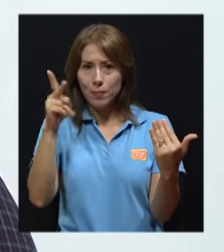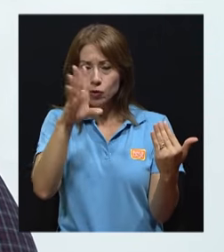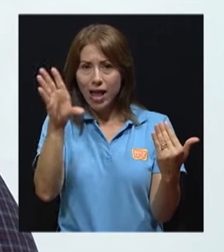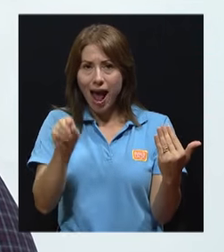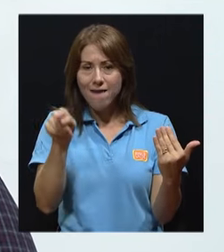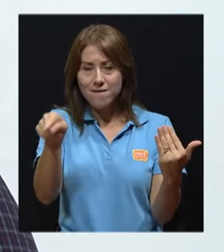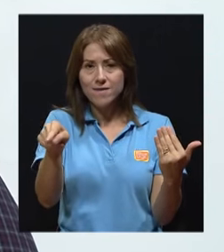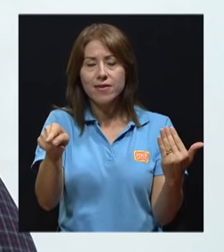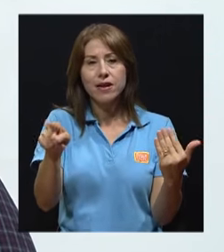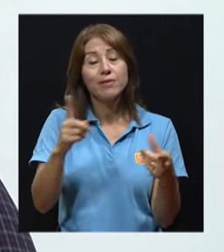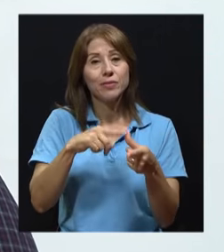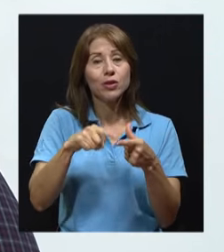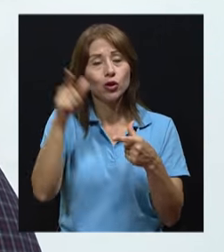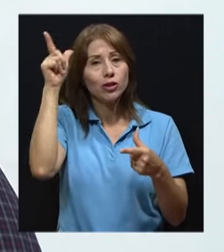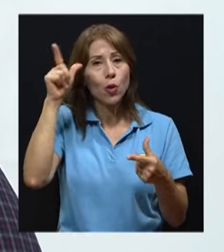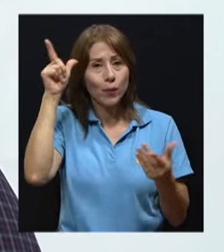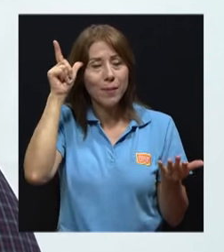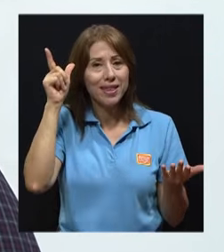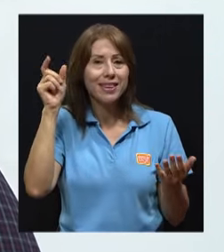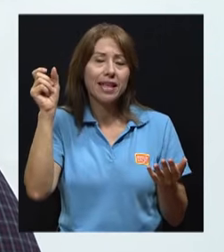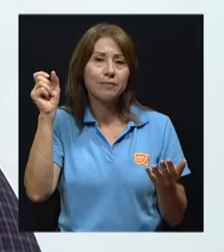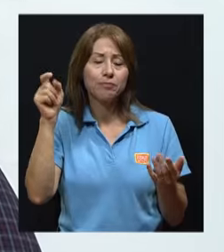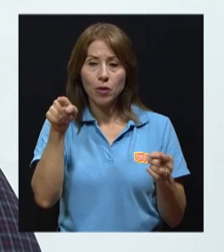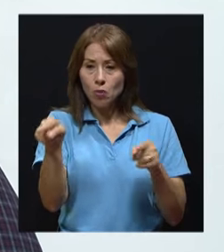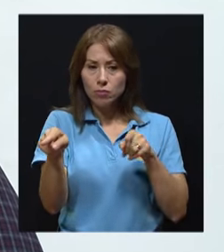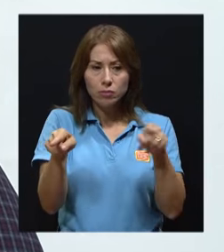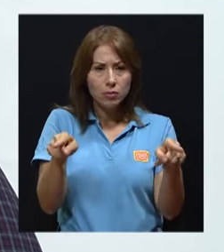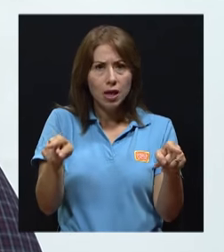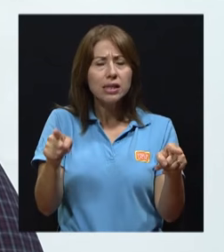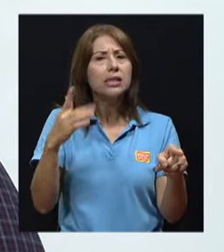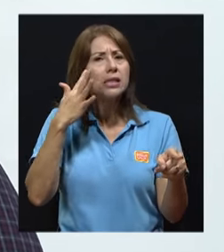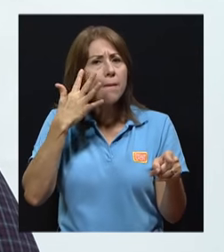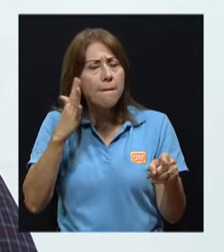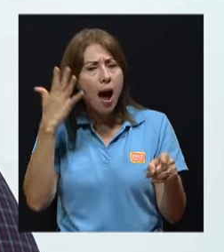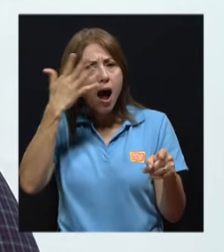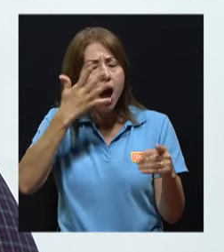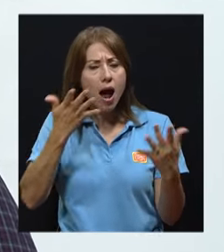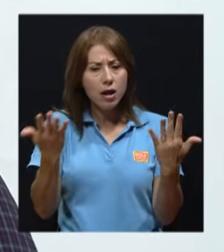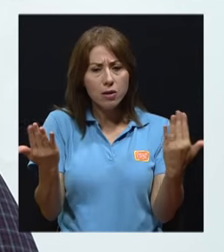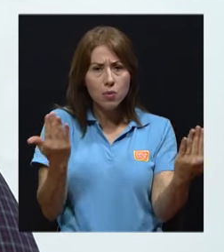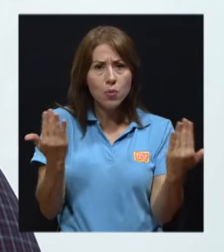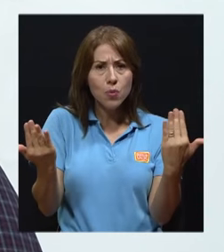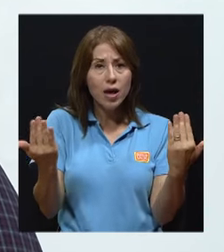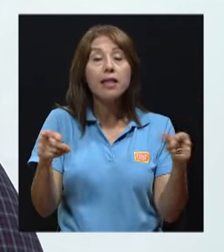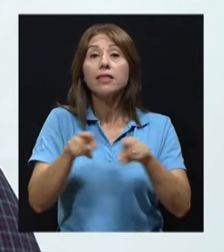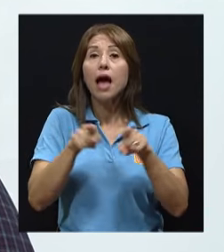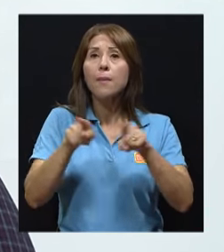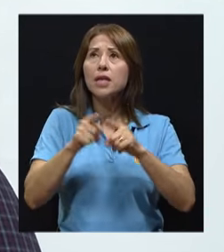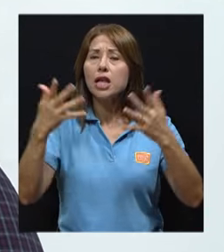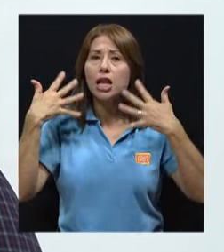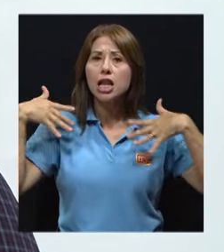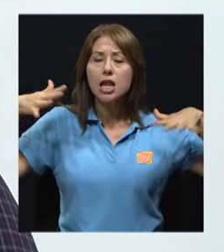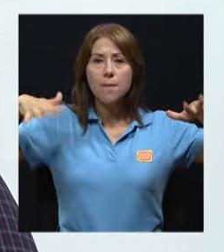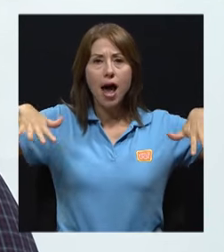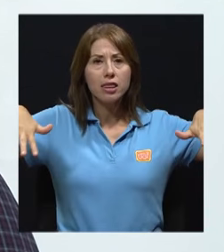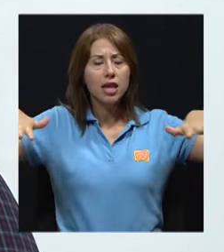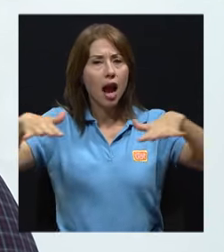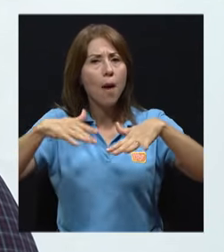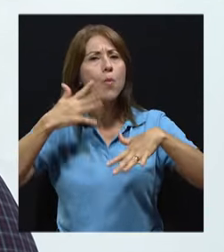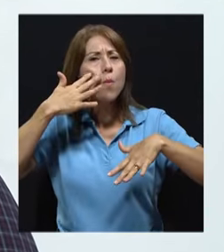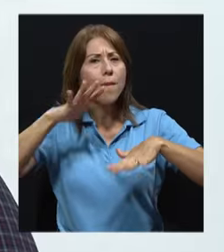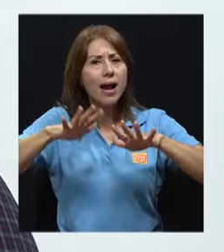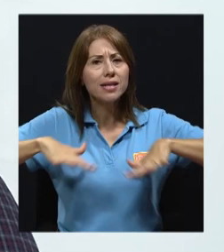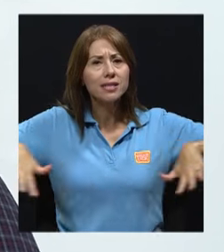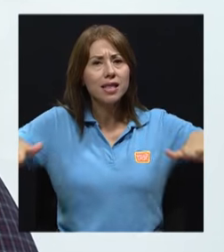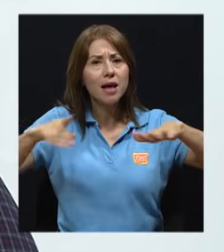de marimbas africanas Sí entonces este obviamente eh si hay tanta similitud y